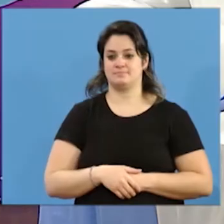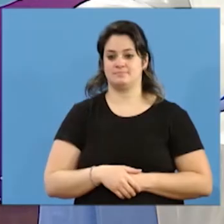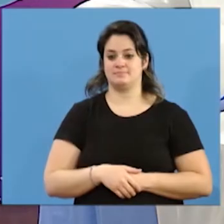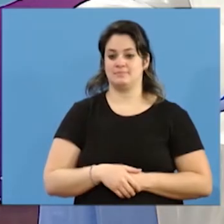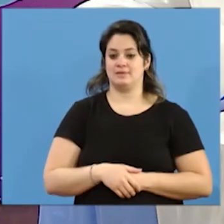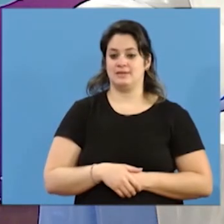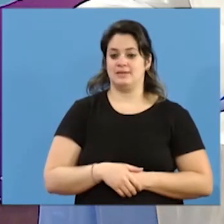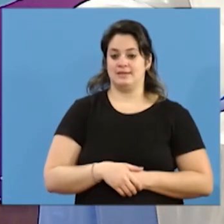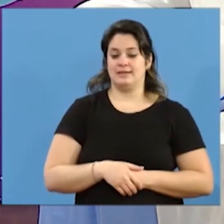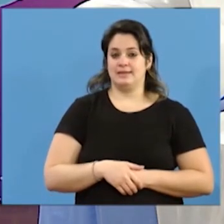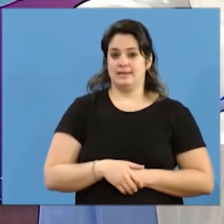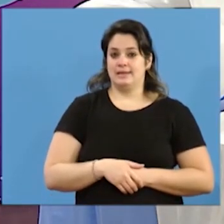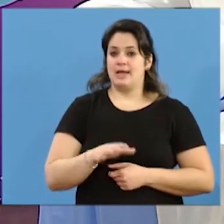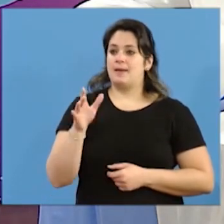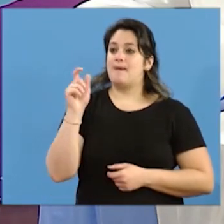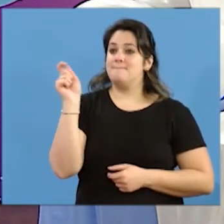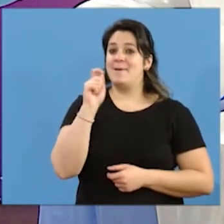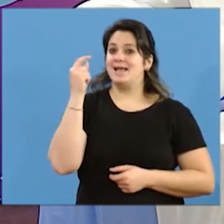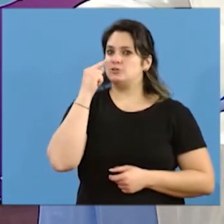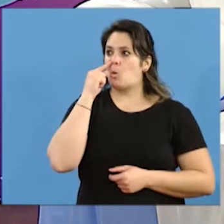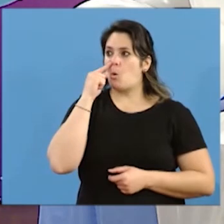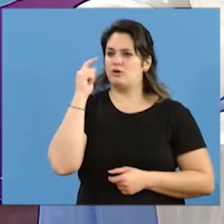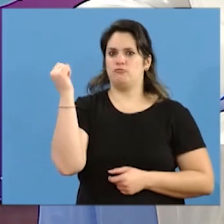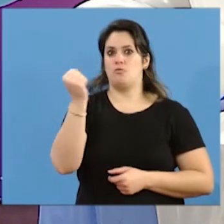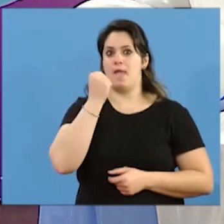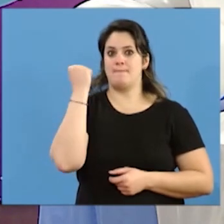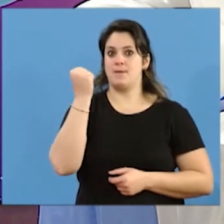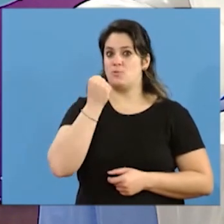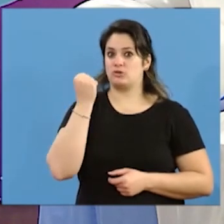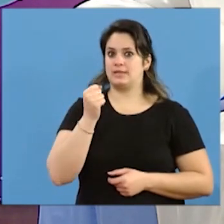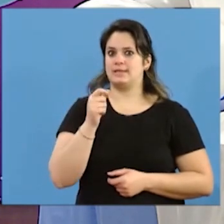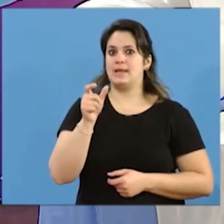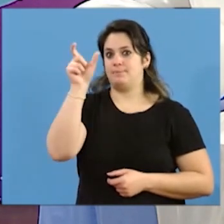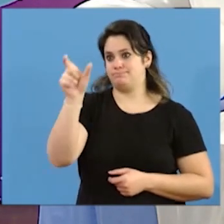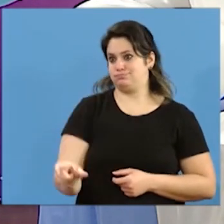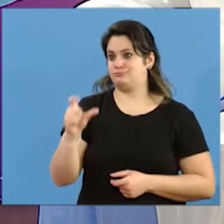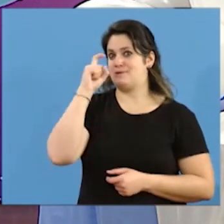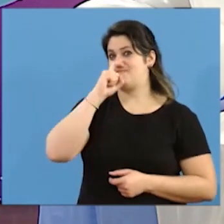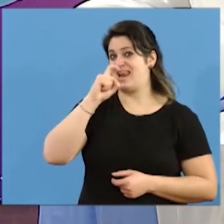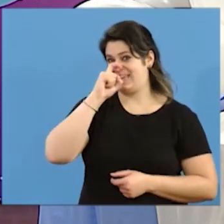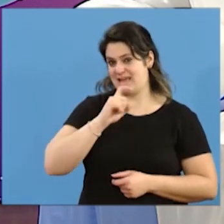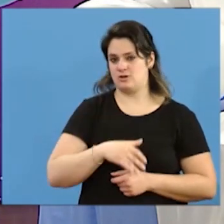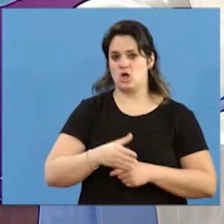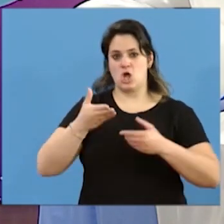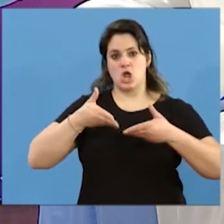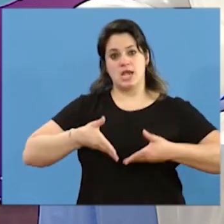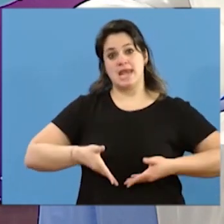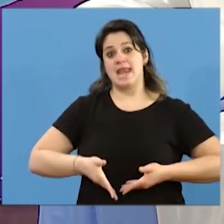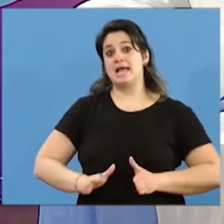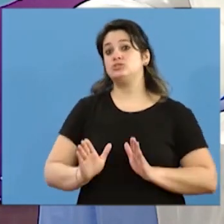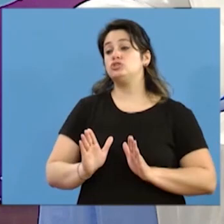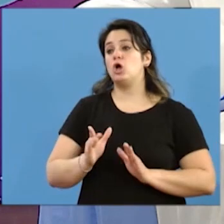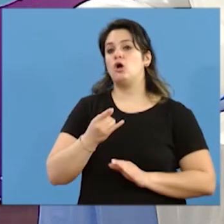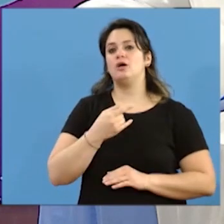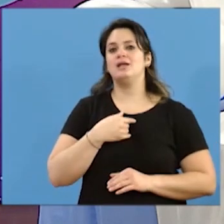bueno, junio fue un mes clave en la vida de Belgrano. Nació